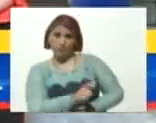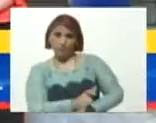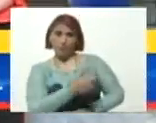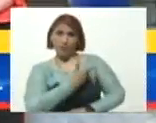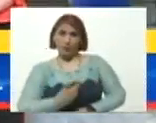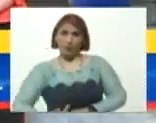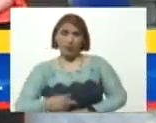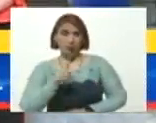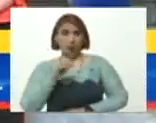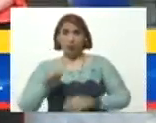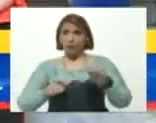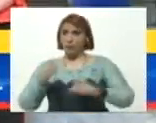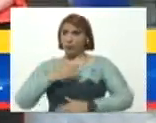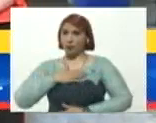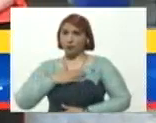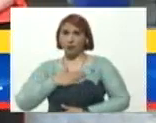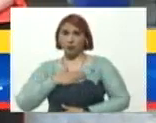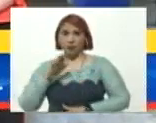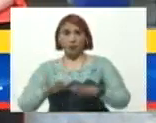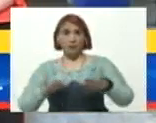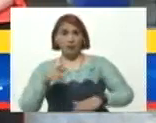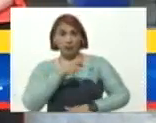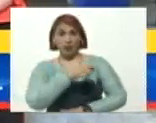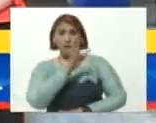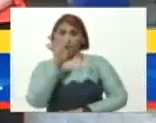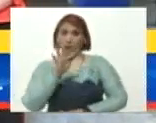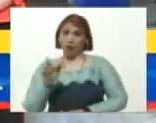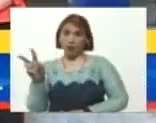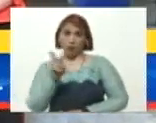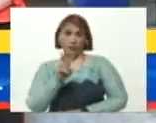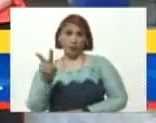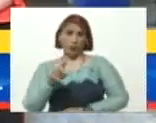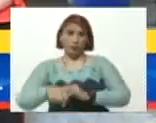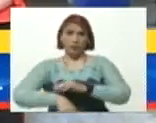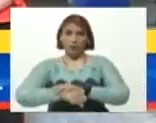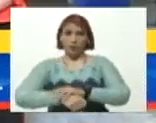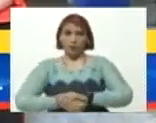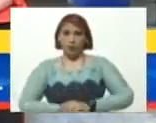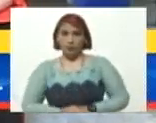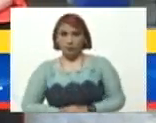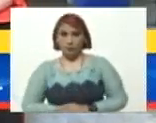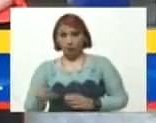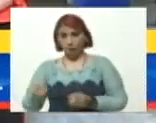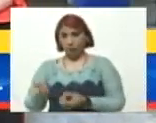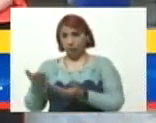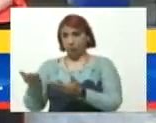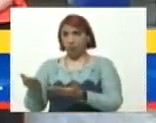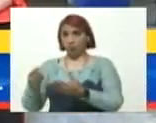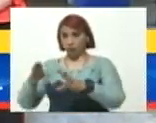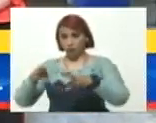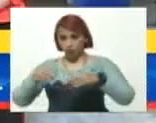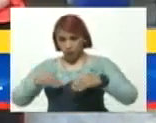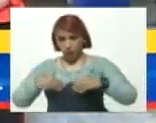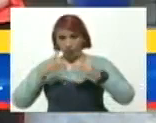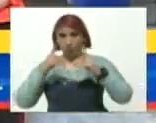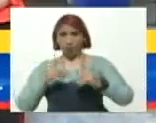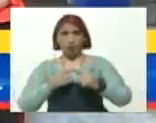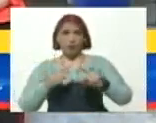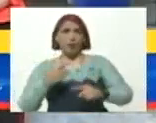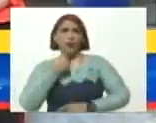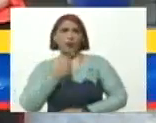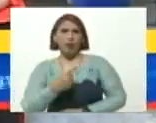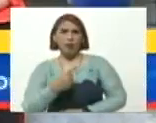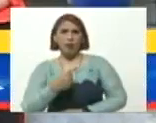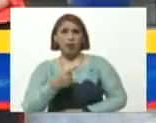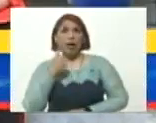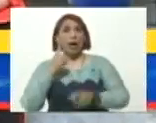de mí, depende de la Federación Venezolana de Fútbol, que ellos tomarán su decisión. Pero le dije, si de